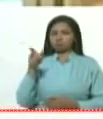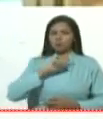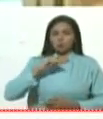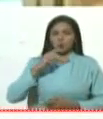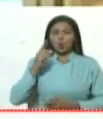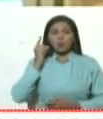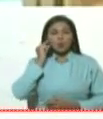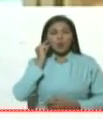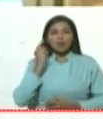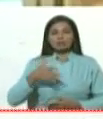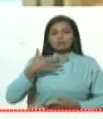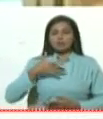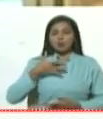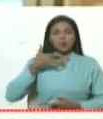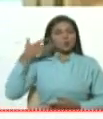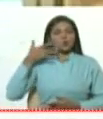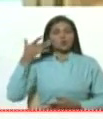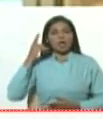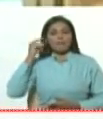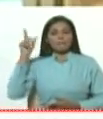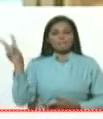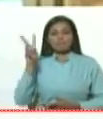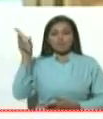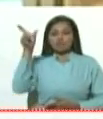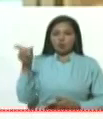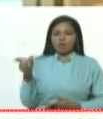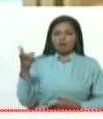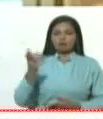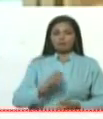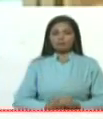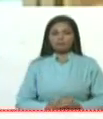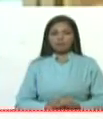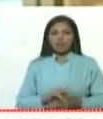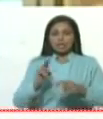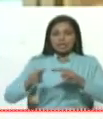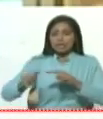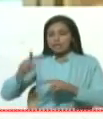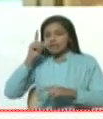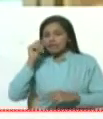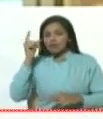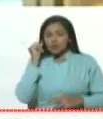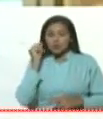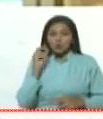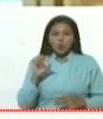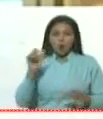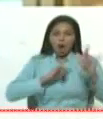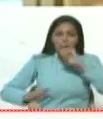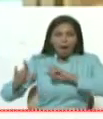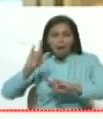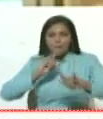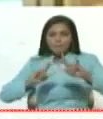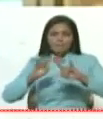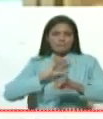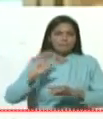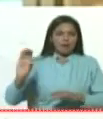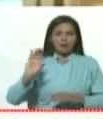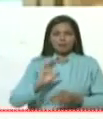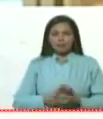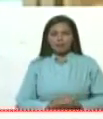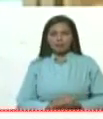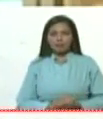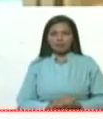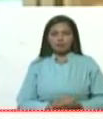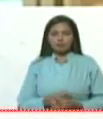sentirse orgullosas de ser venezolanas. Y nuestros niños y niñas deben amar nuestra patria.